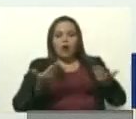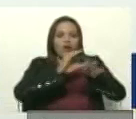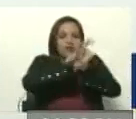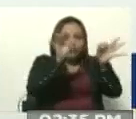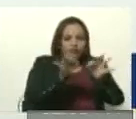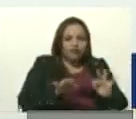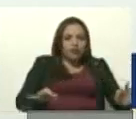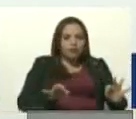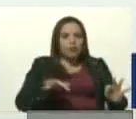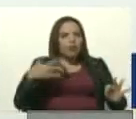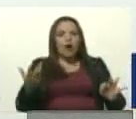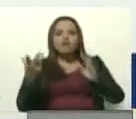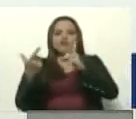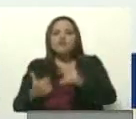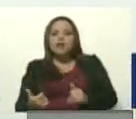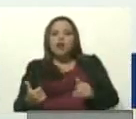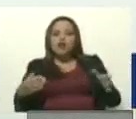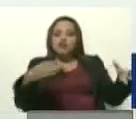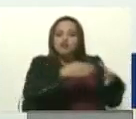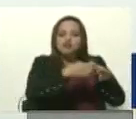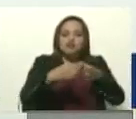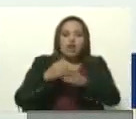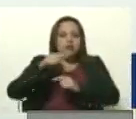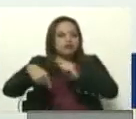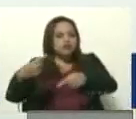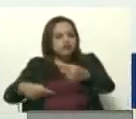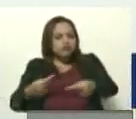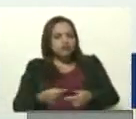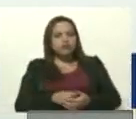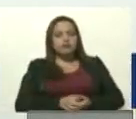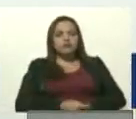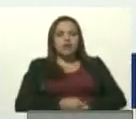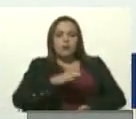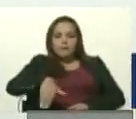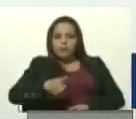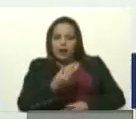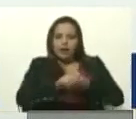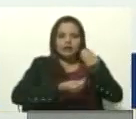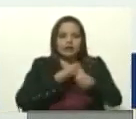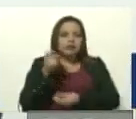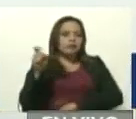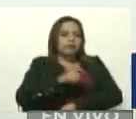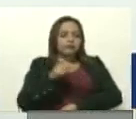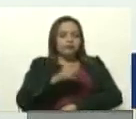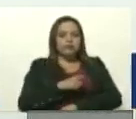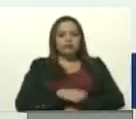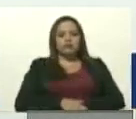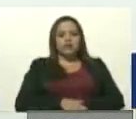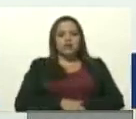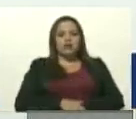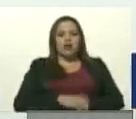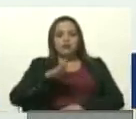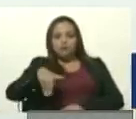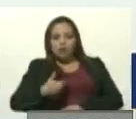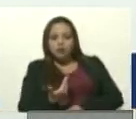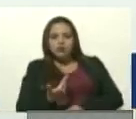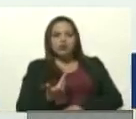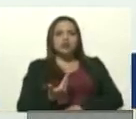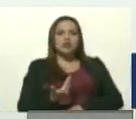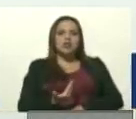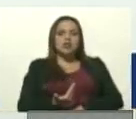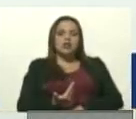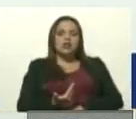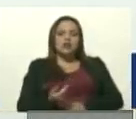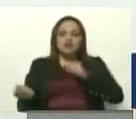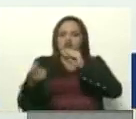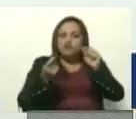modalidades y el número de reuniones subsiguientes que pudieran ser necesarias para tratar todos los